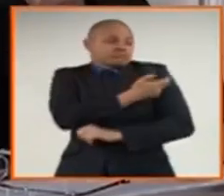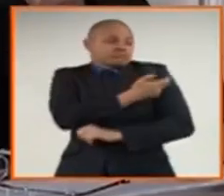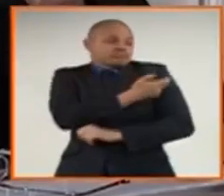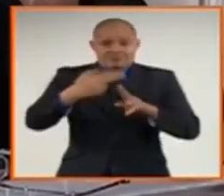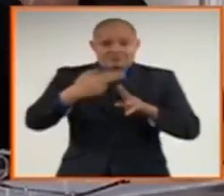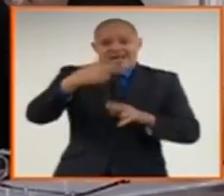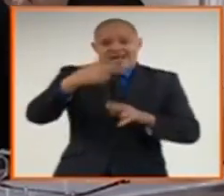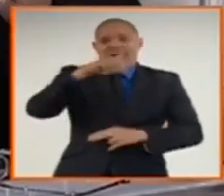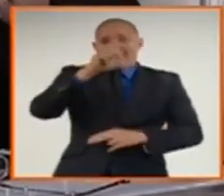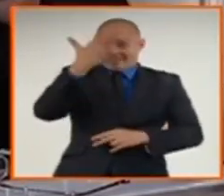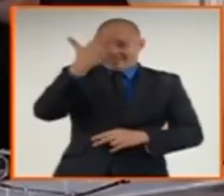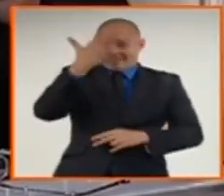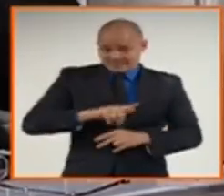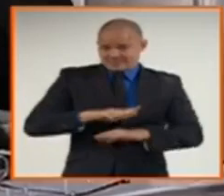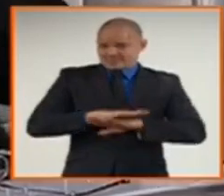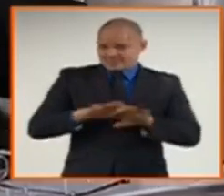que